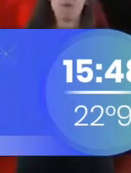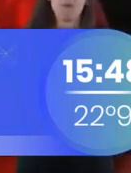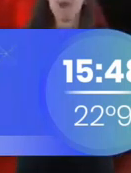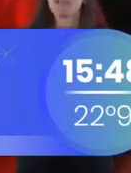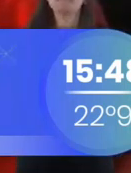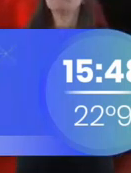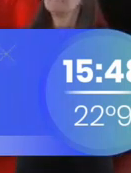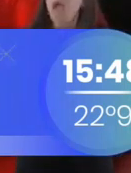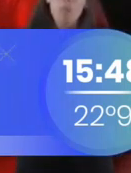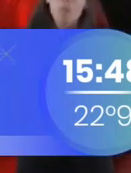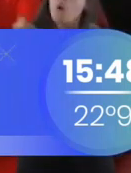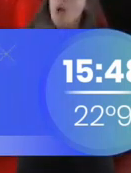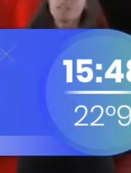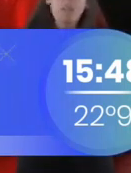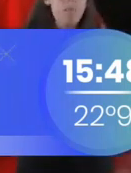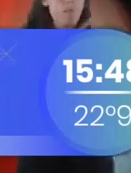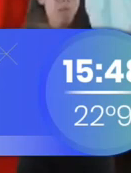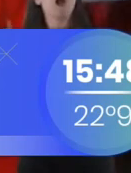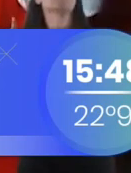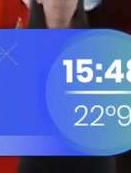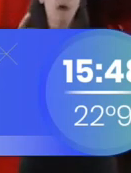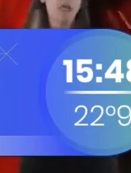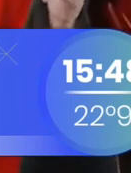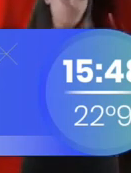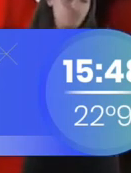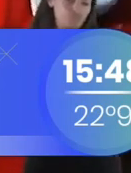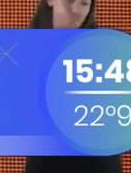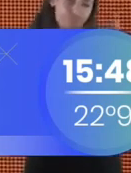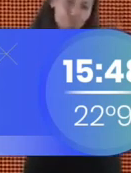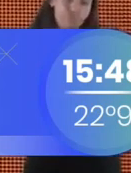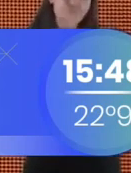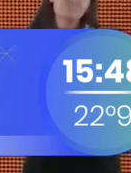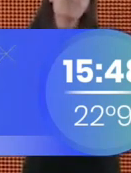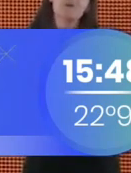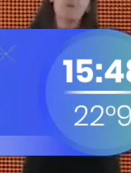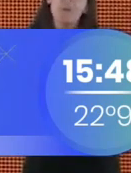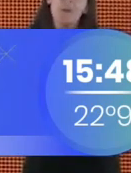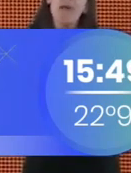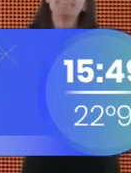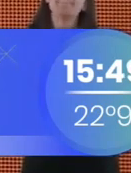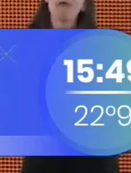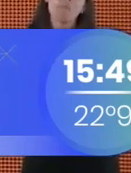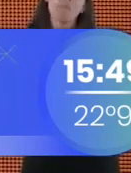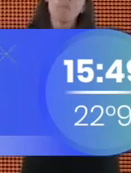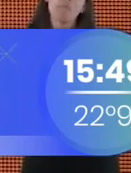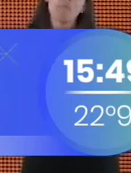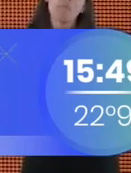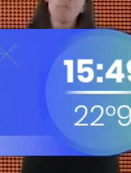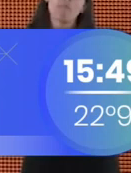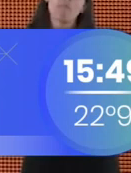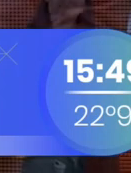que necesiten para poder vincularse adecuadamente a sus hijos y a criarlos adecuadamente.